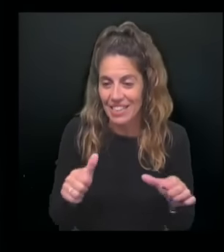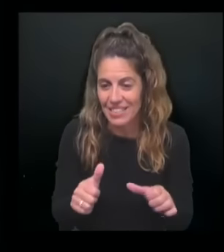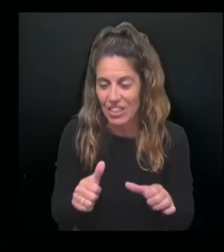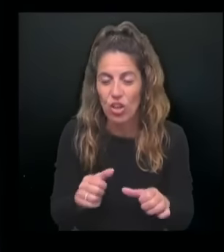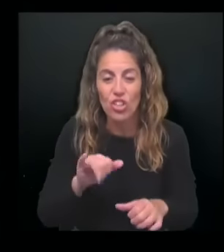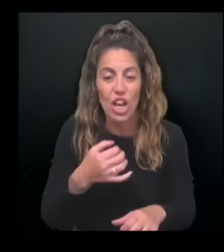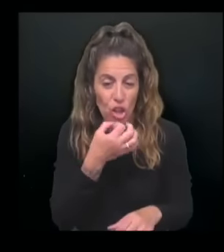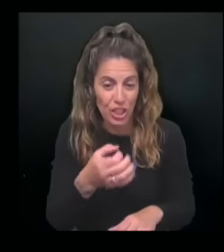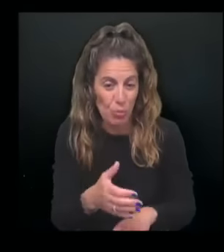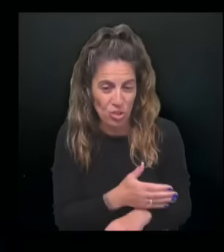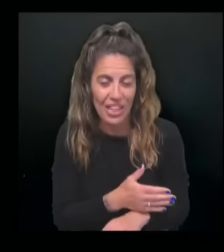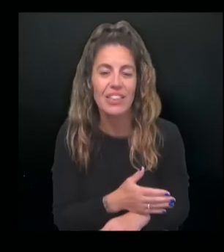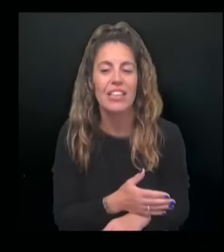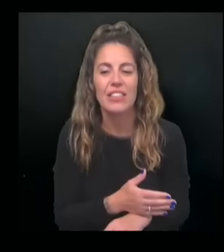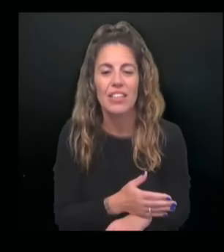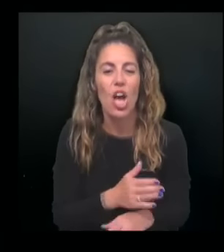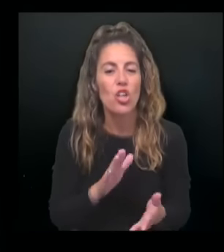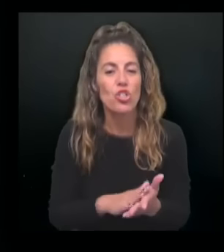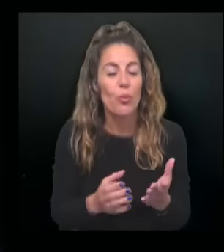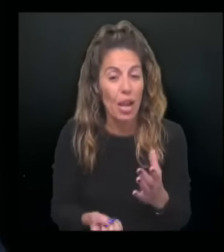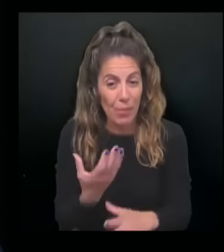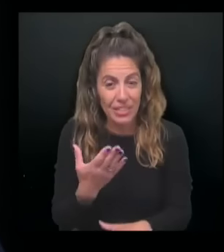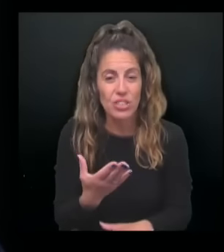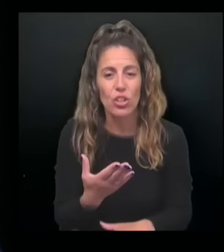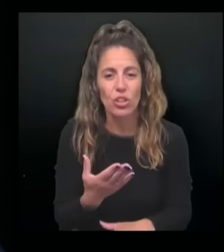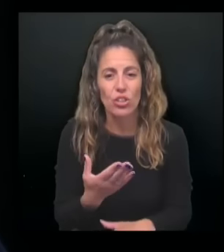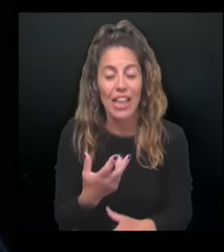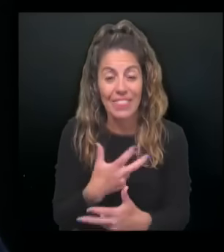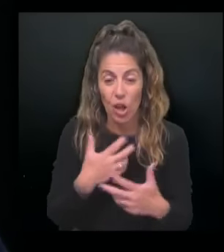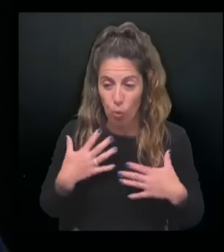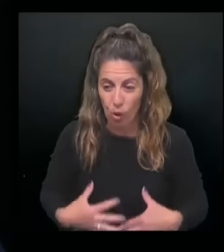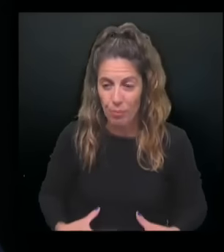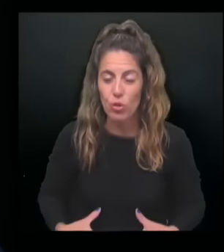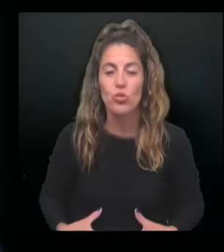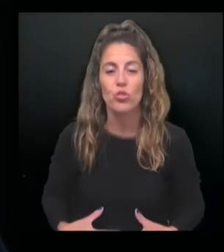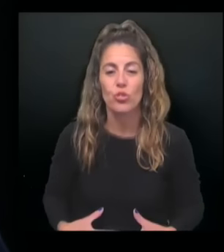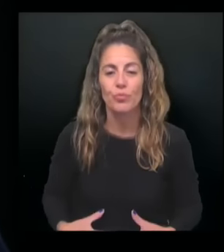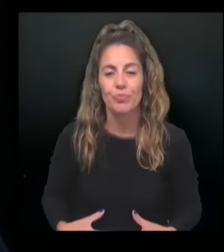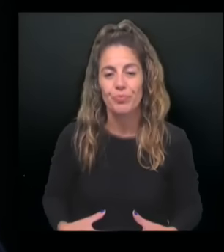pasar, sobre la aparición de restos,